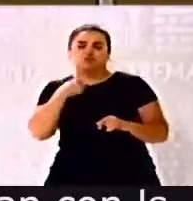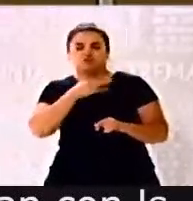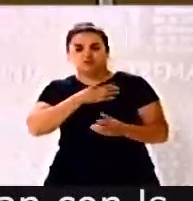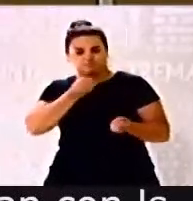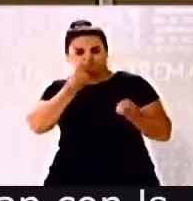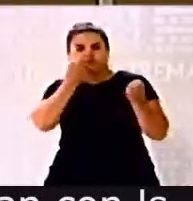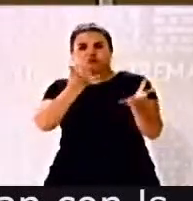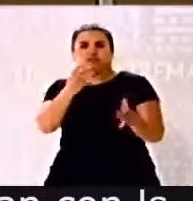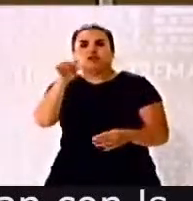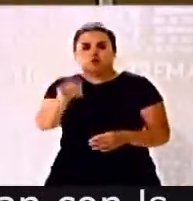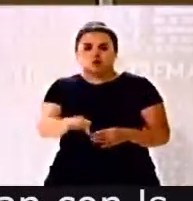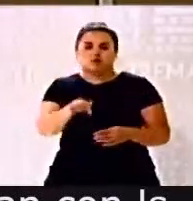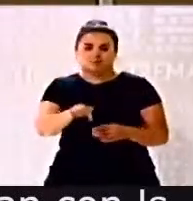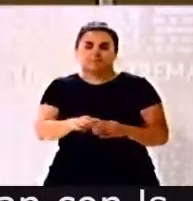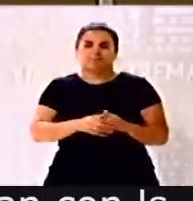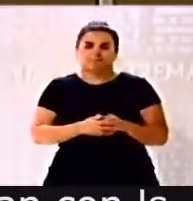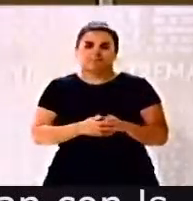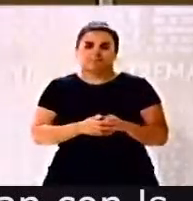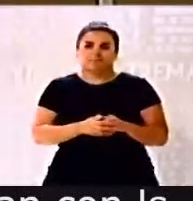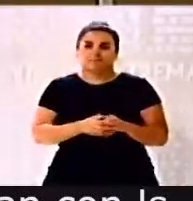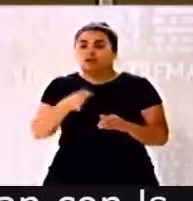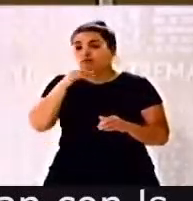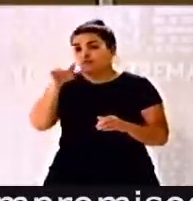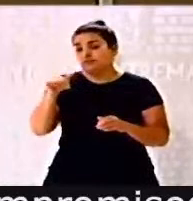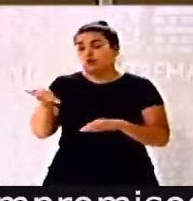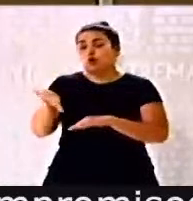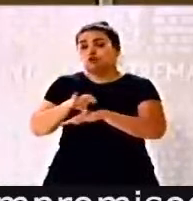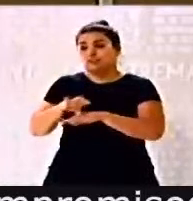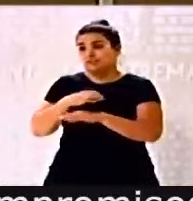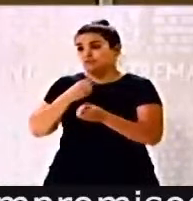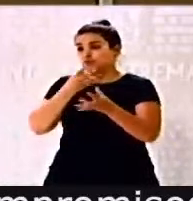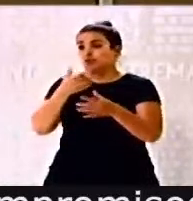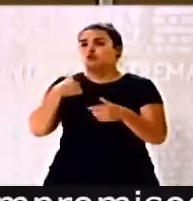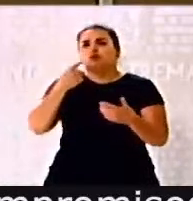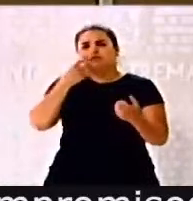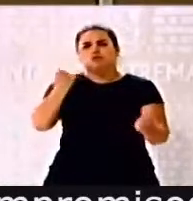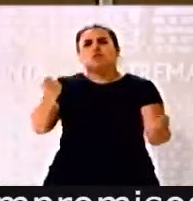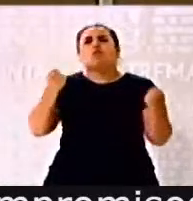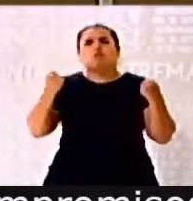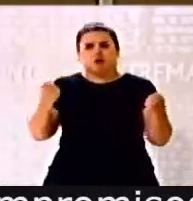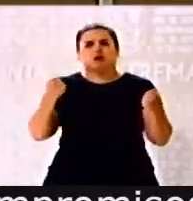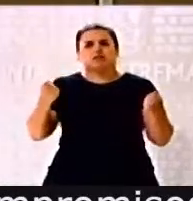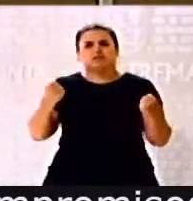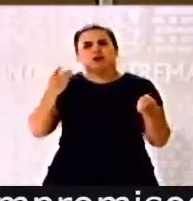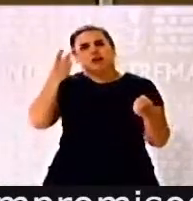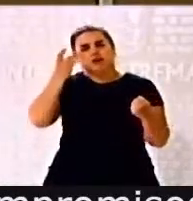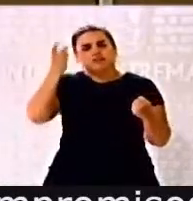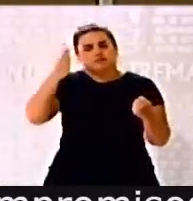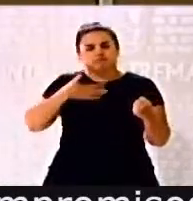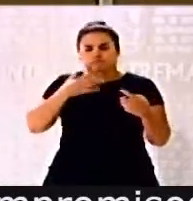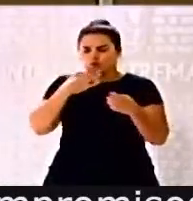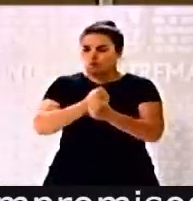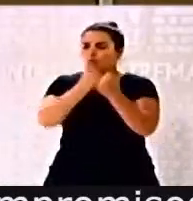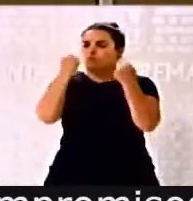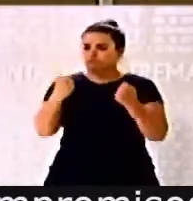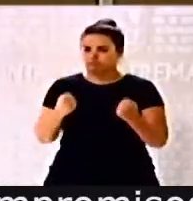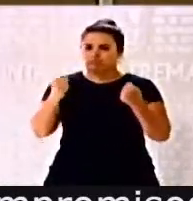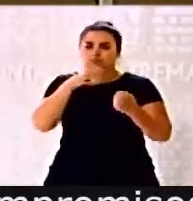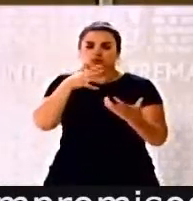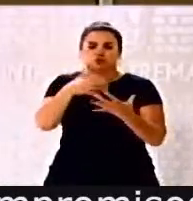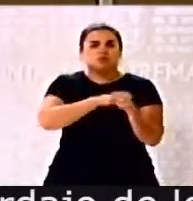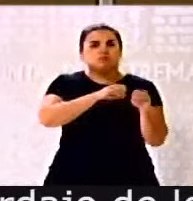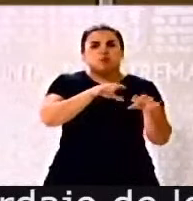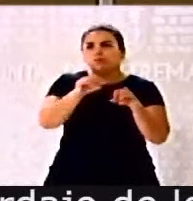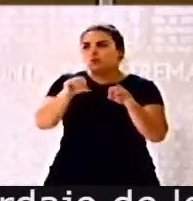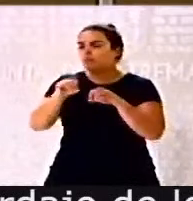trasladarles hoy por parte de esta consejería. Vamos a ser muy contundentes en el abordaje de todos los brotes,